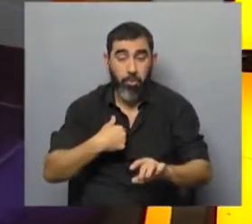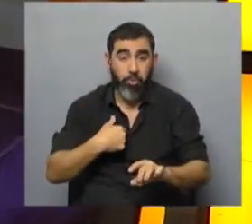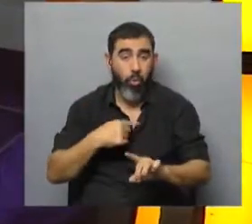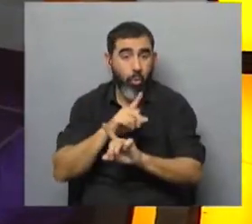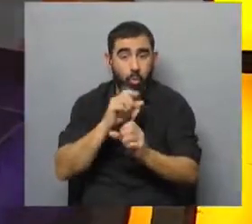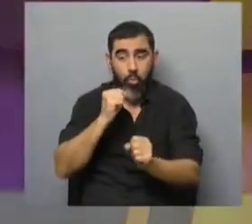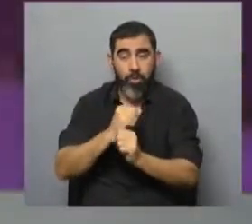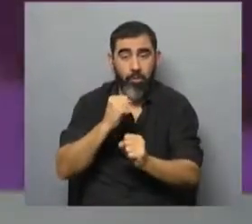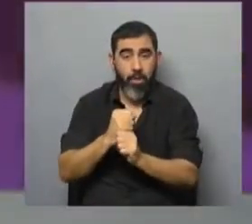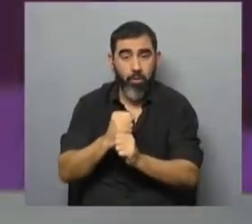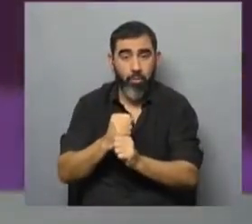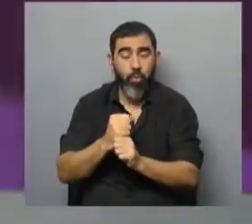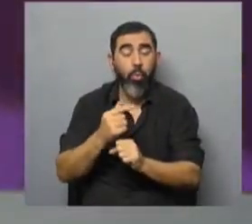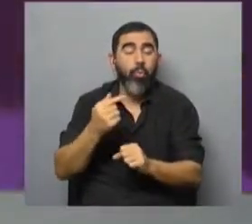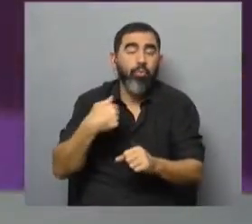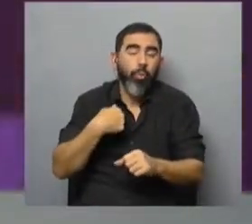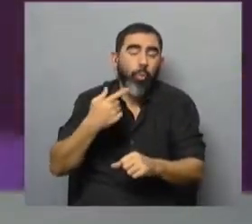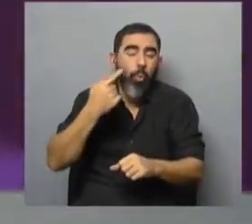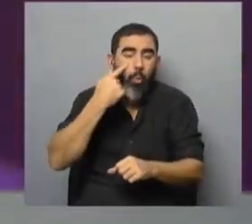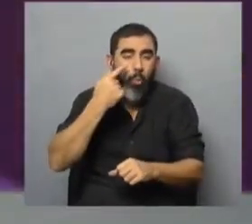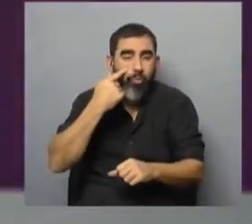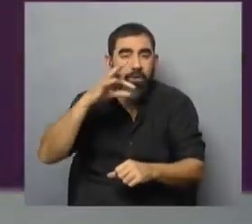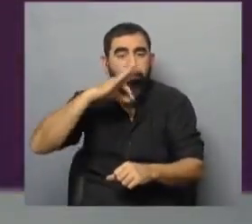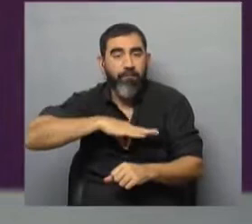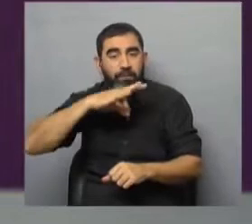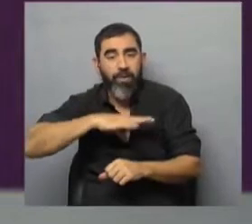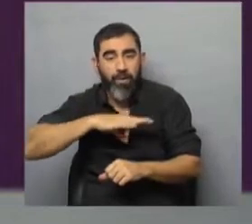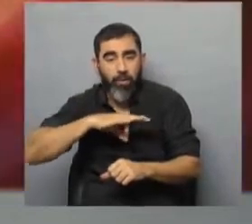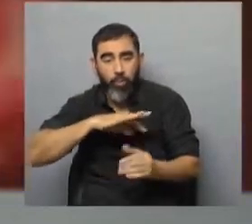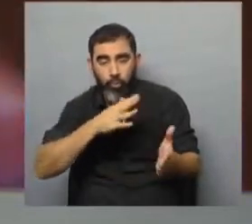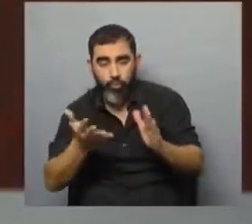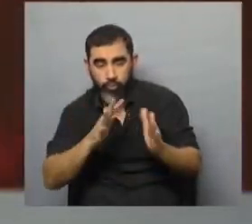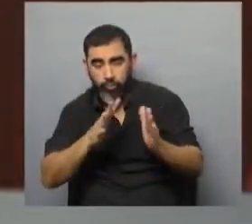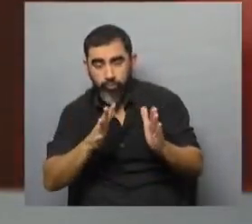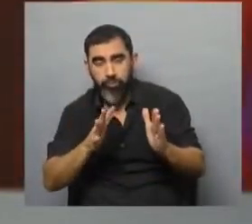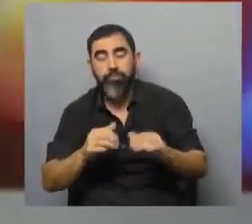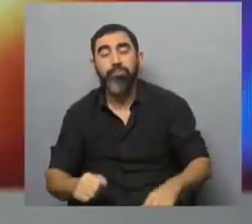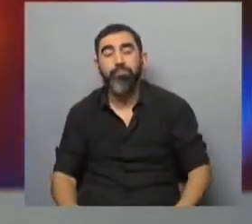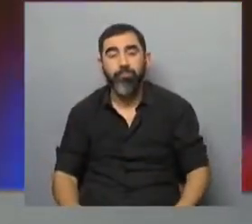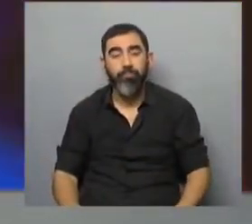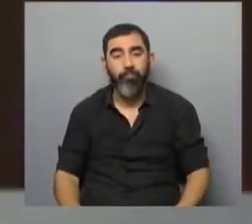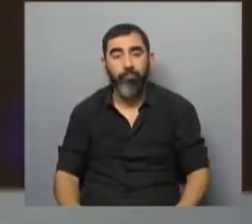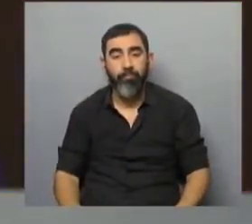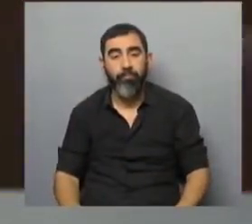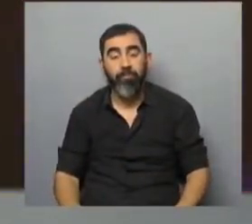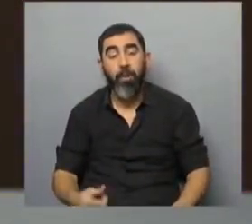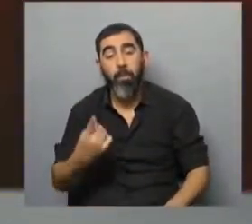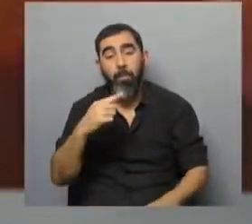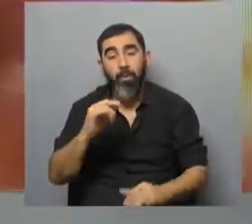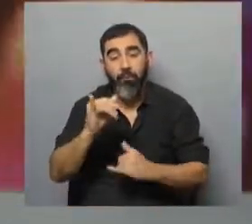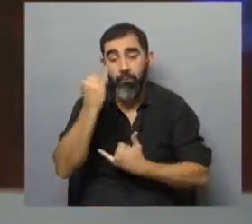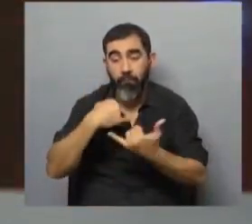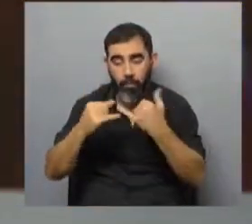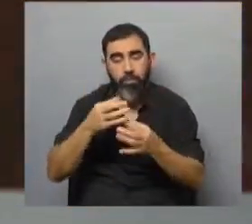trabajo con monkeypox, conozco virus emparentados, igual creo que el manejo de la información